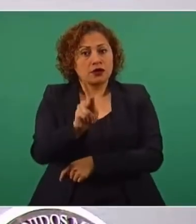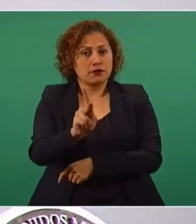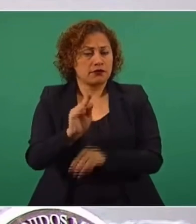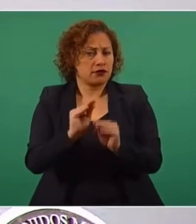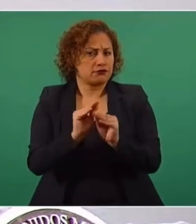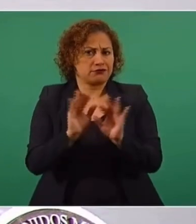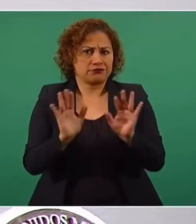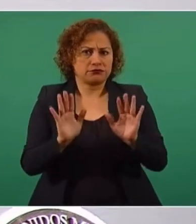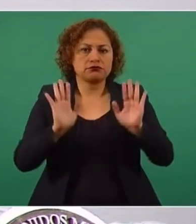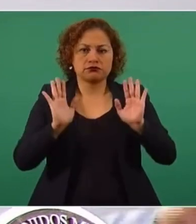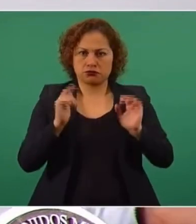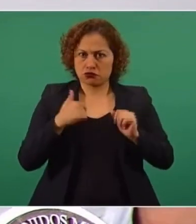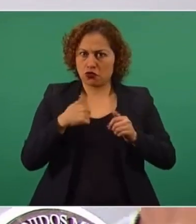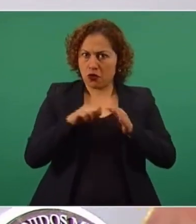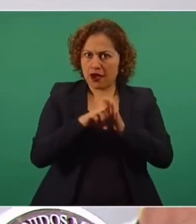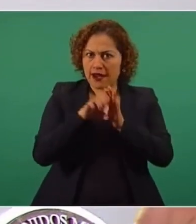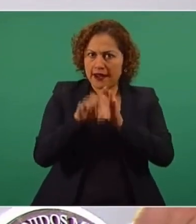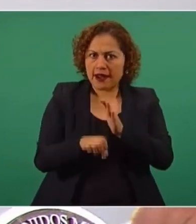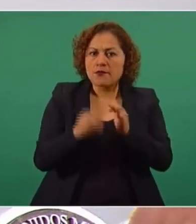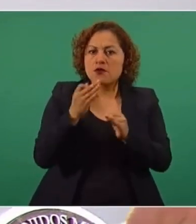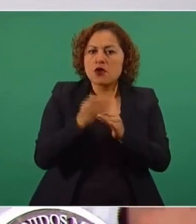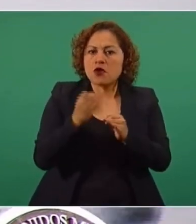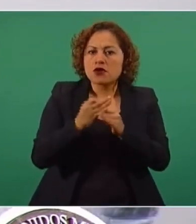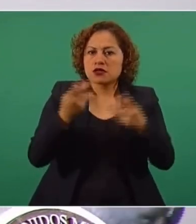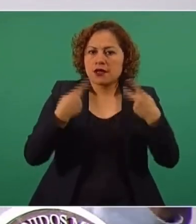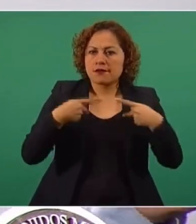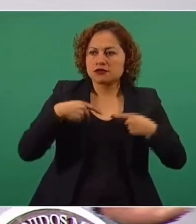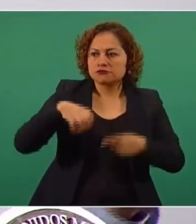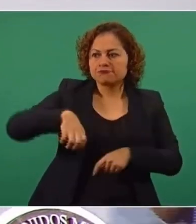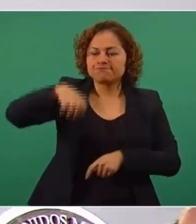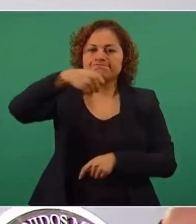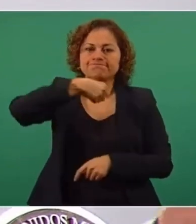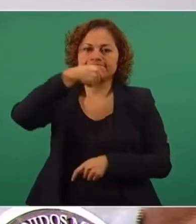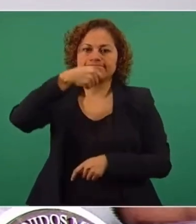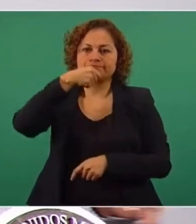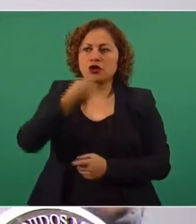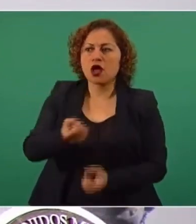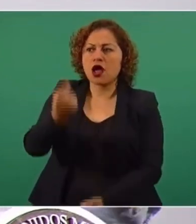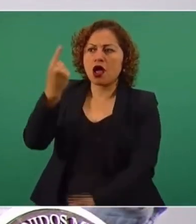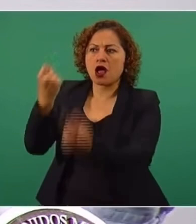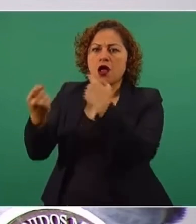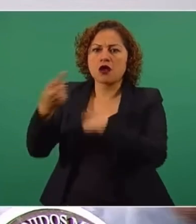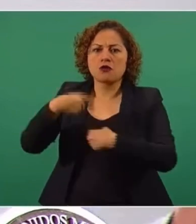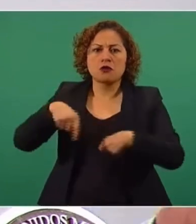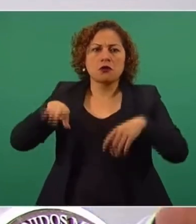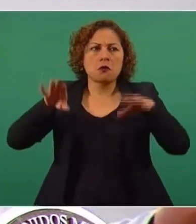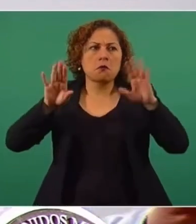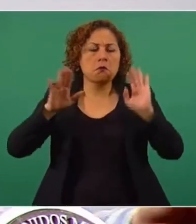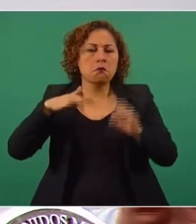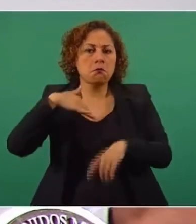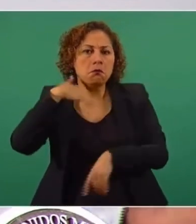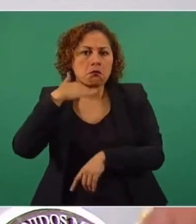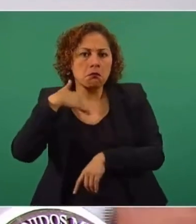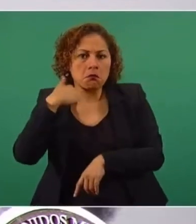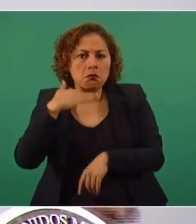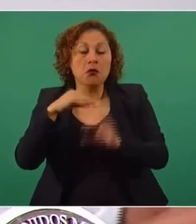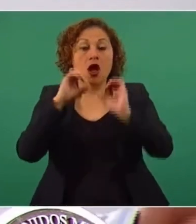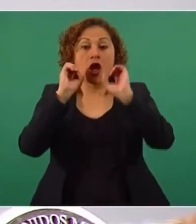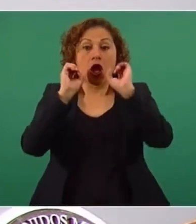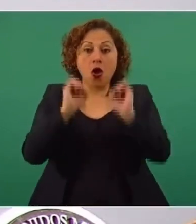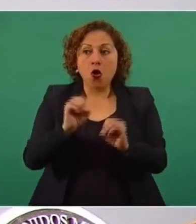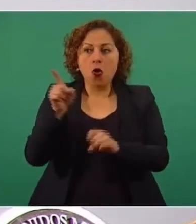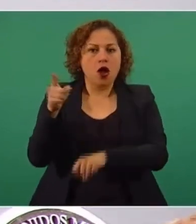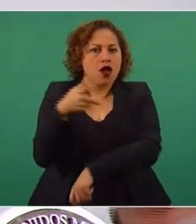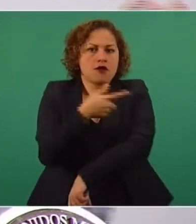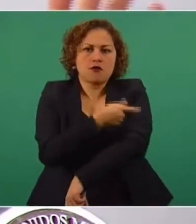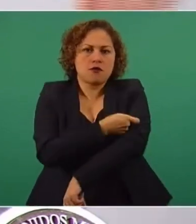las personas adultas mayores, que pudieran no haberse enterado, pudieran no haber deseado vacunarse en esta primera